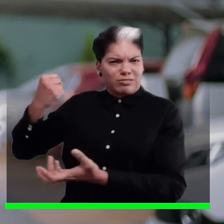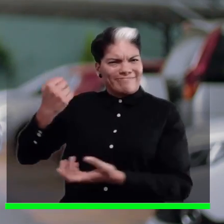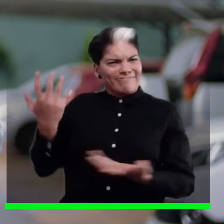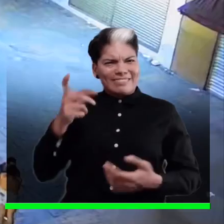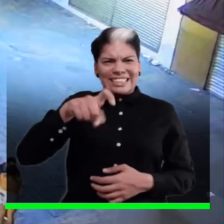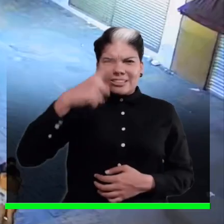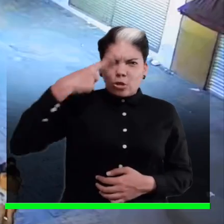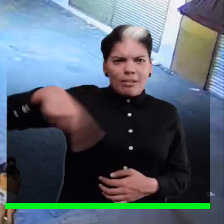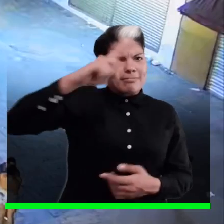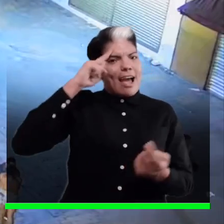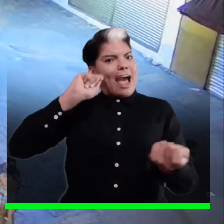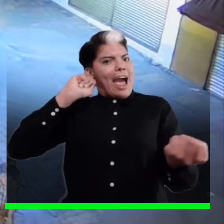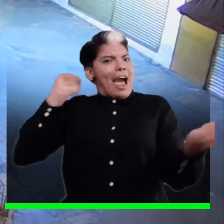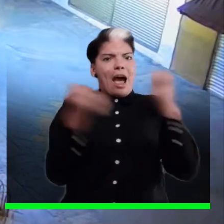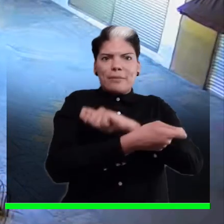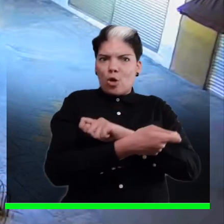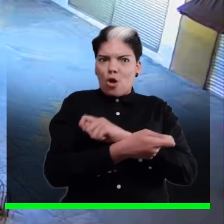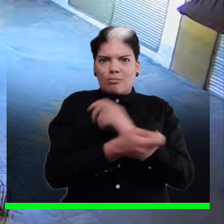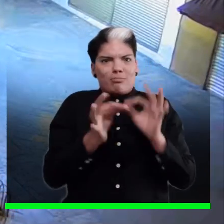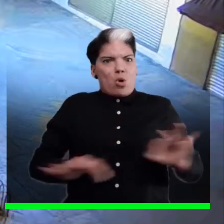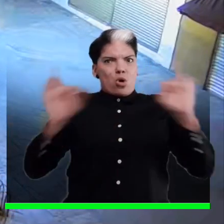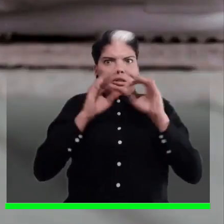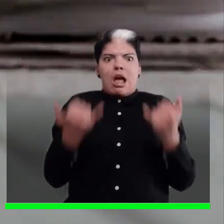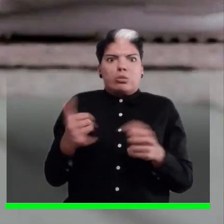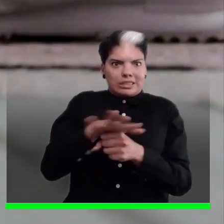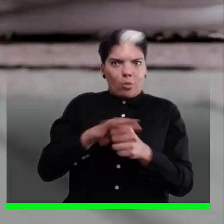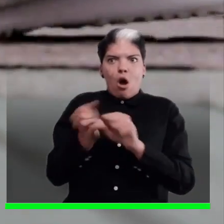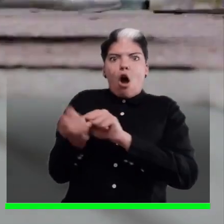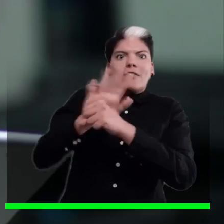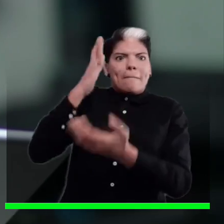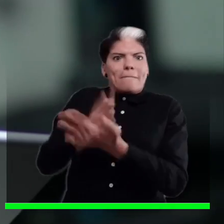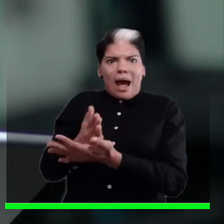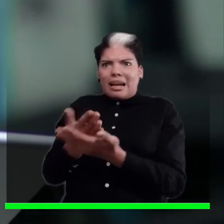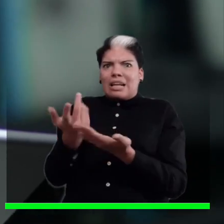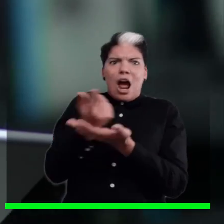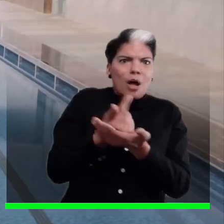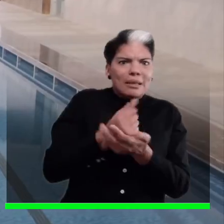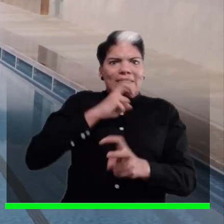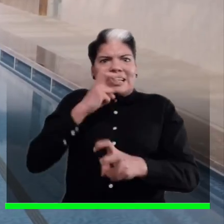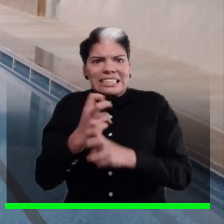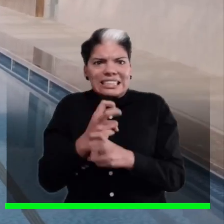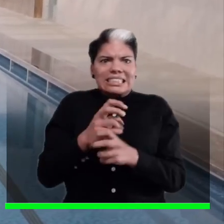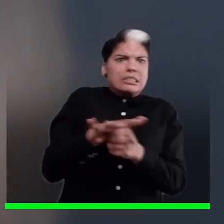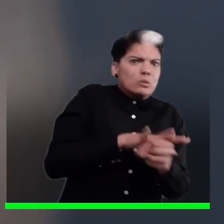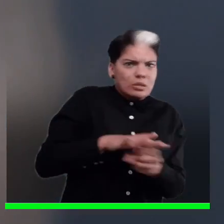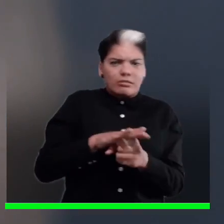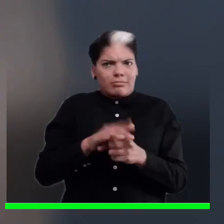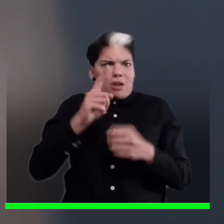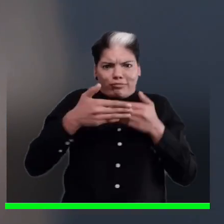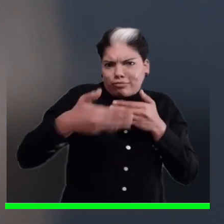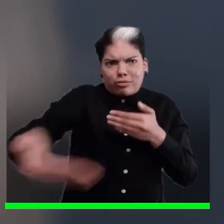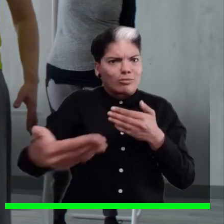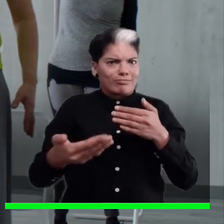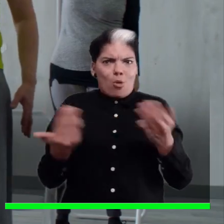de este gobierno. El coronavirus nos va a dejar muy vulnerables en términos económicos y por eso la reactivación tiene que venir de la mano de las oportunidades para los jóvenes, para